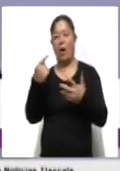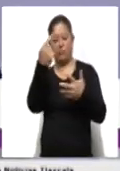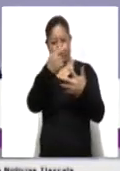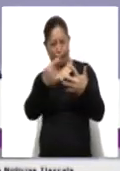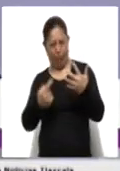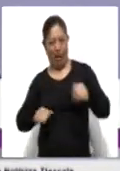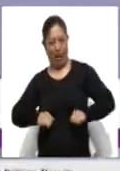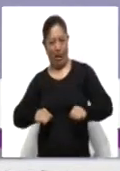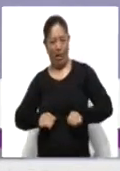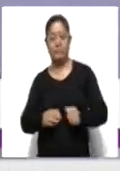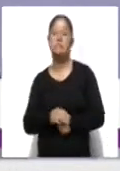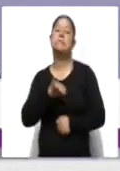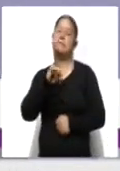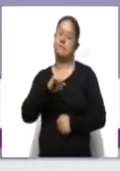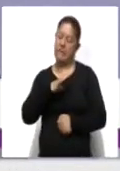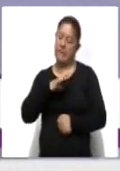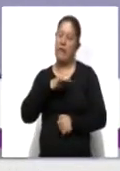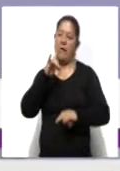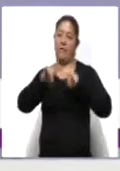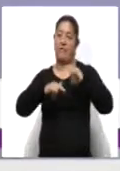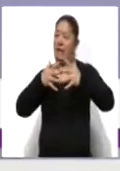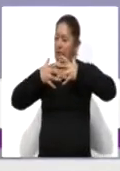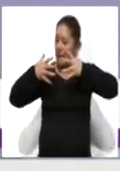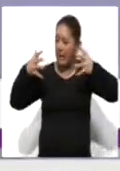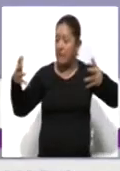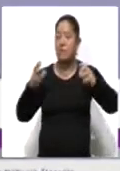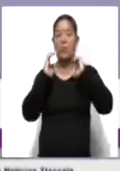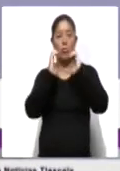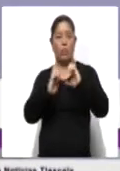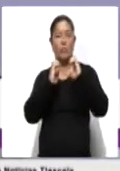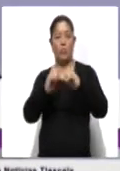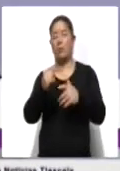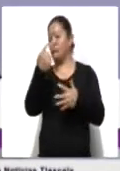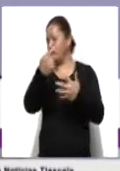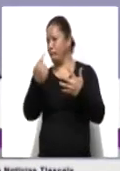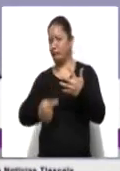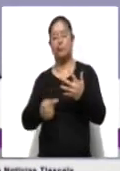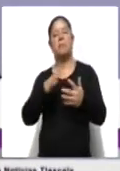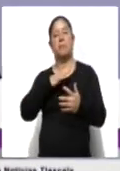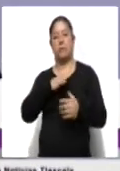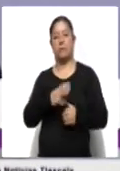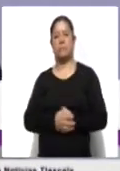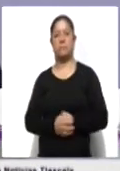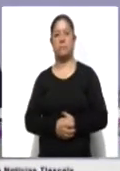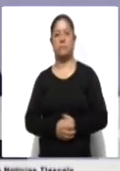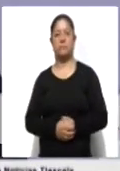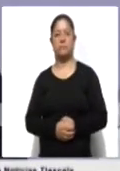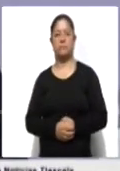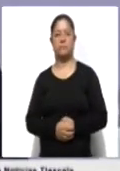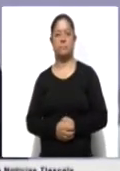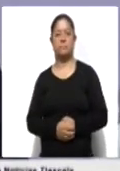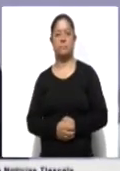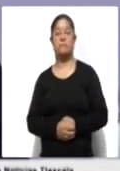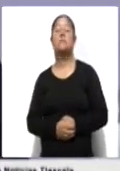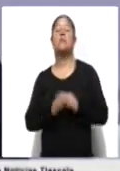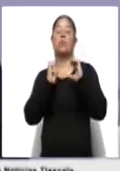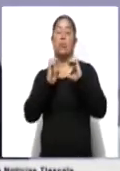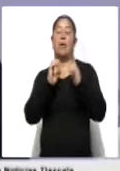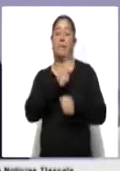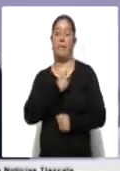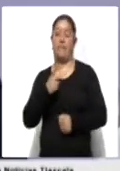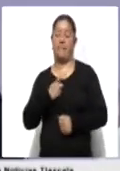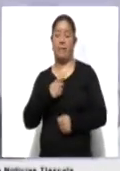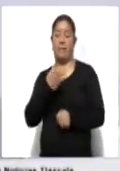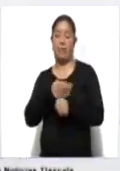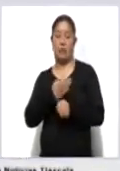supuesto que sí, vamos a hacer una gran feria teniendo todos los cuidados. Todas las medidas de sanidad que tenemos que cuidar las vamos a tener